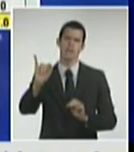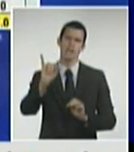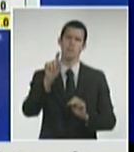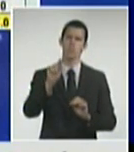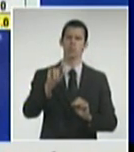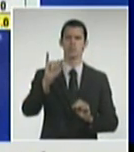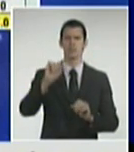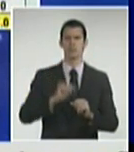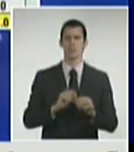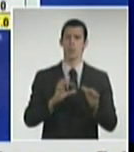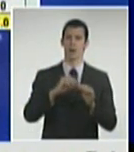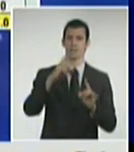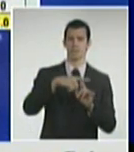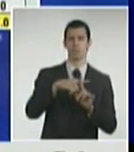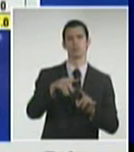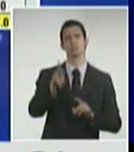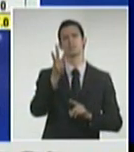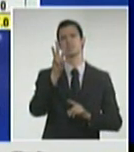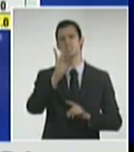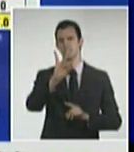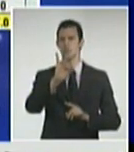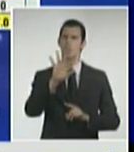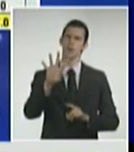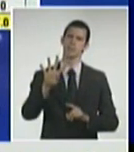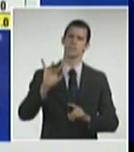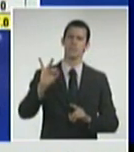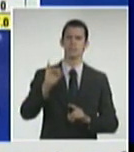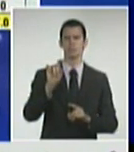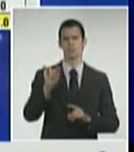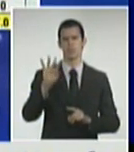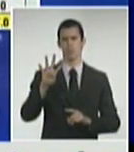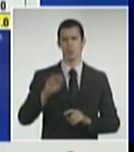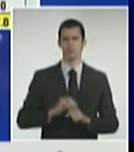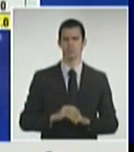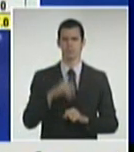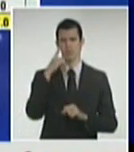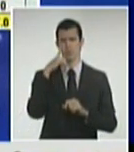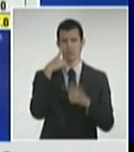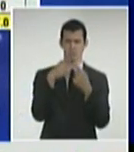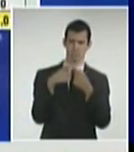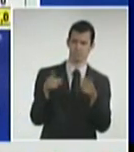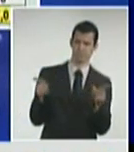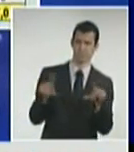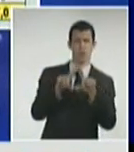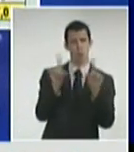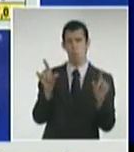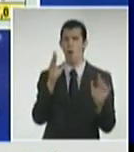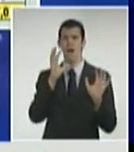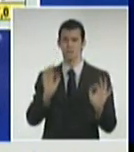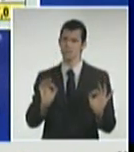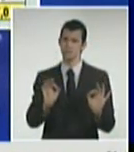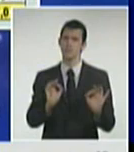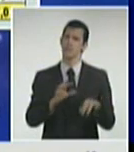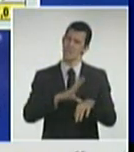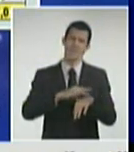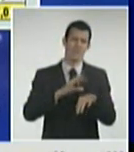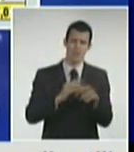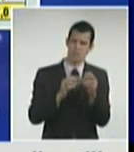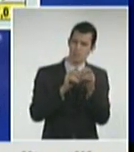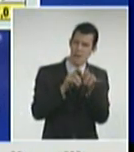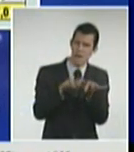747,4. En toda Cuba hubo una incidencia elevada para nuestros propósitos, para nuestros